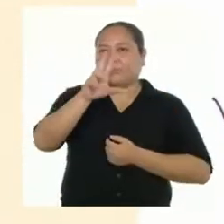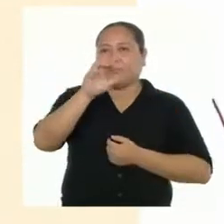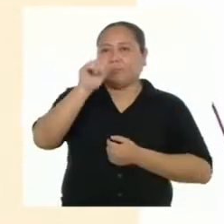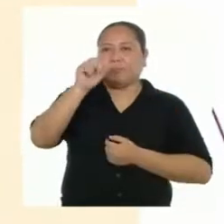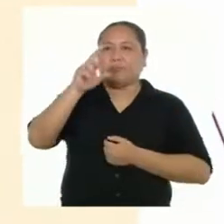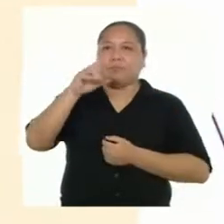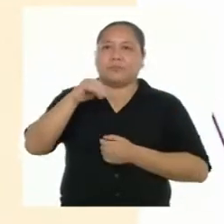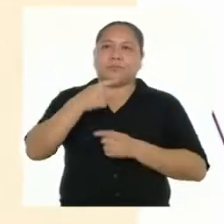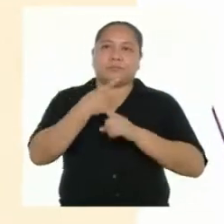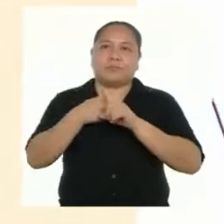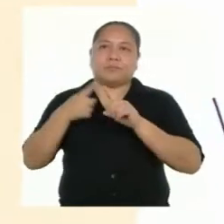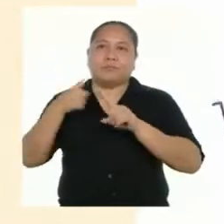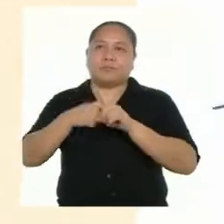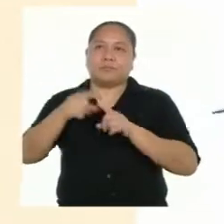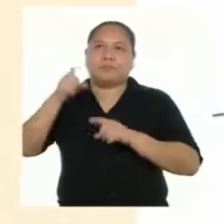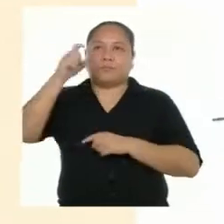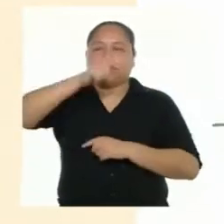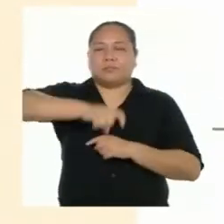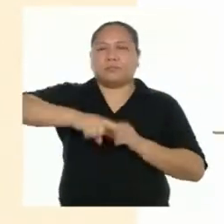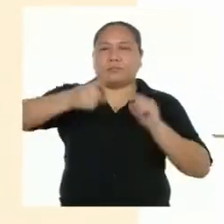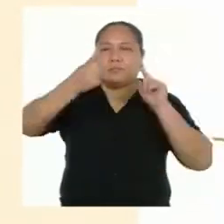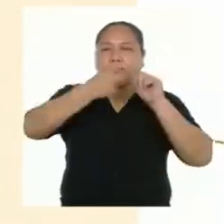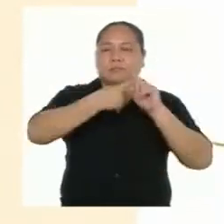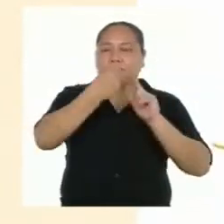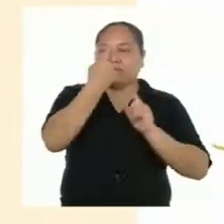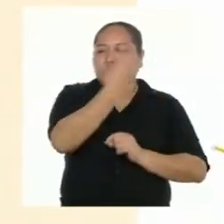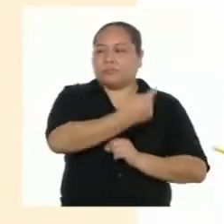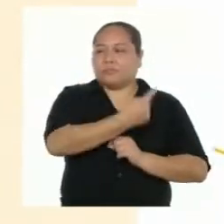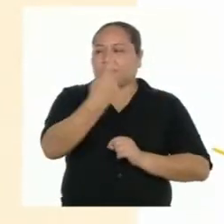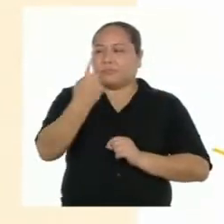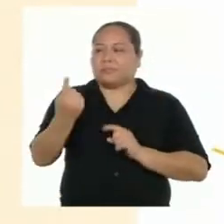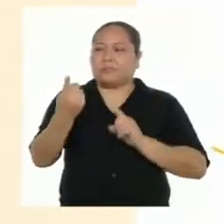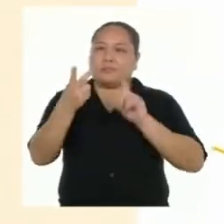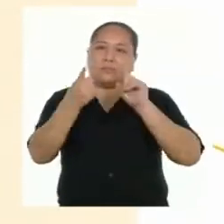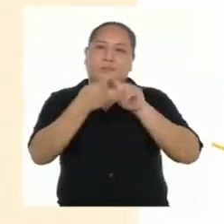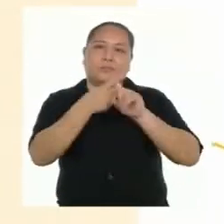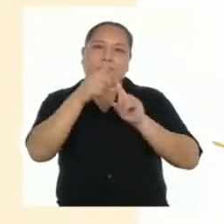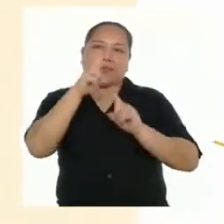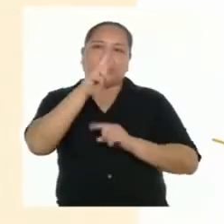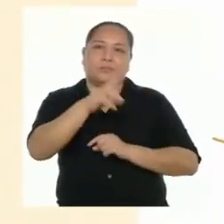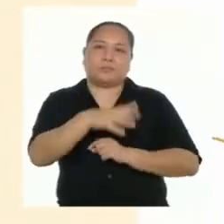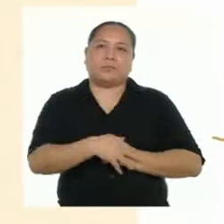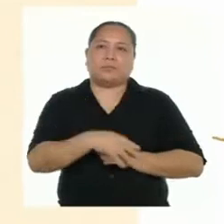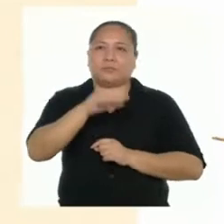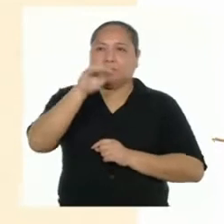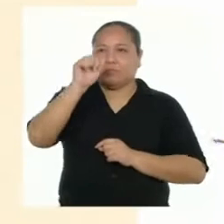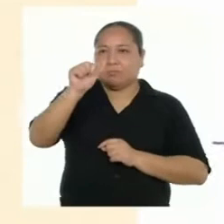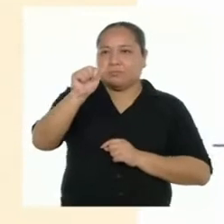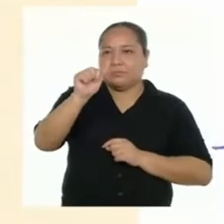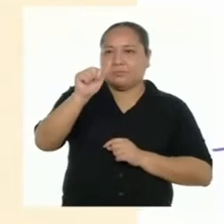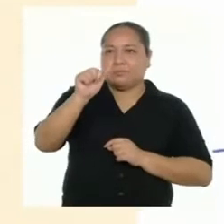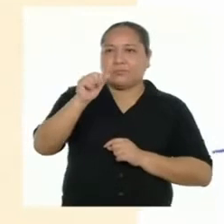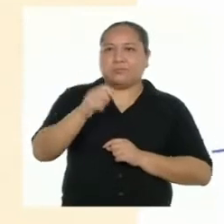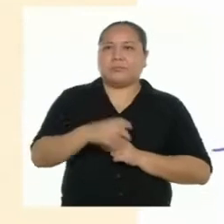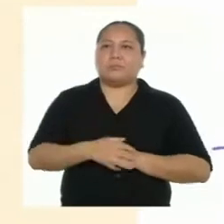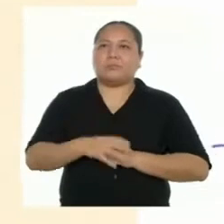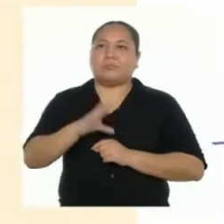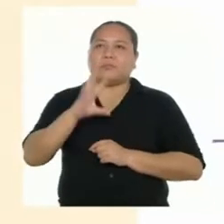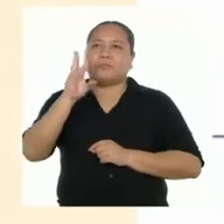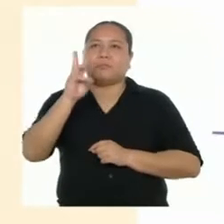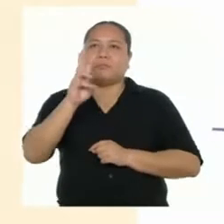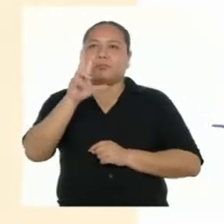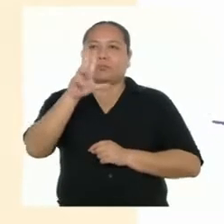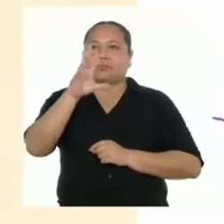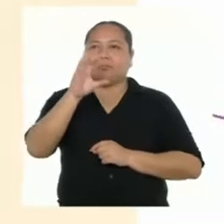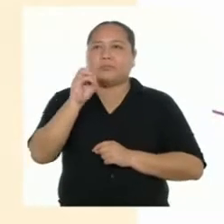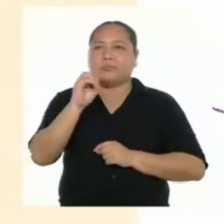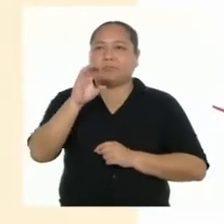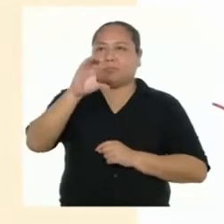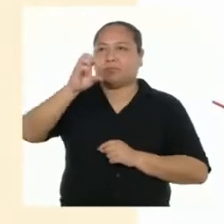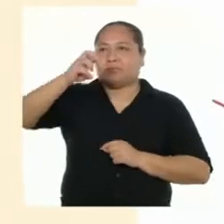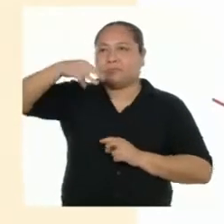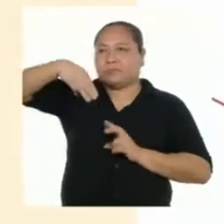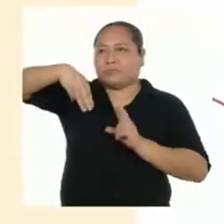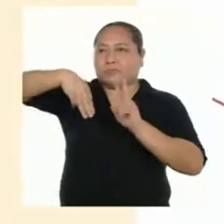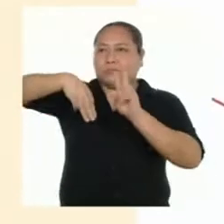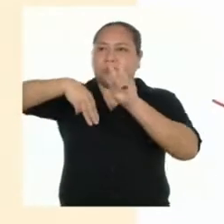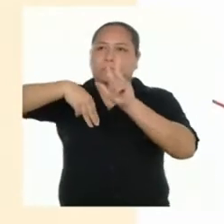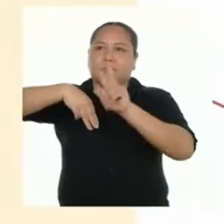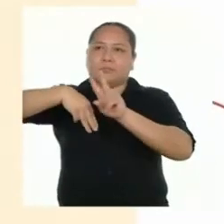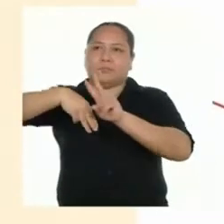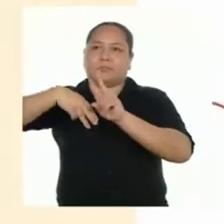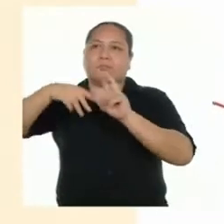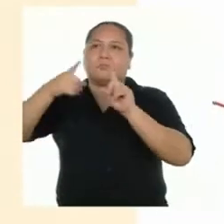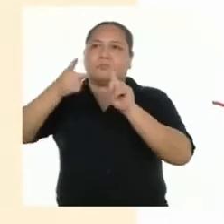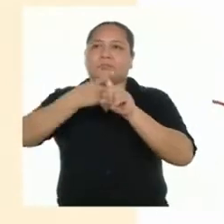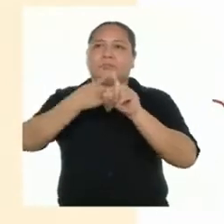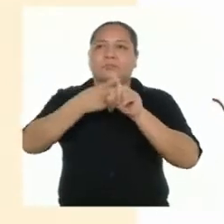distintas, tendríamos que multiplicar cada una de ellas por 2. En el caso del rectángulo A, hablamos de 630 centímetros cuadrados,